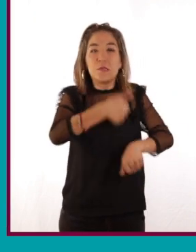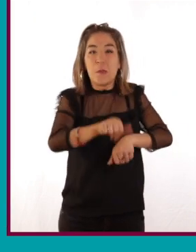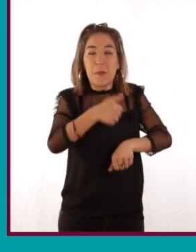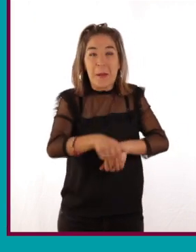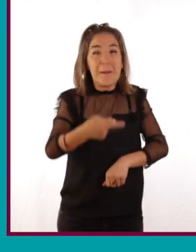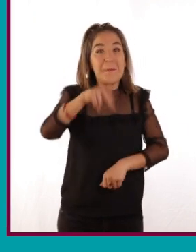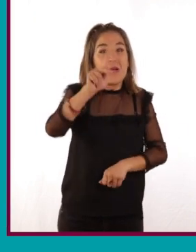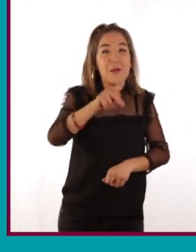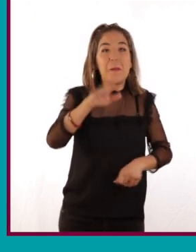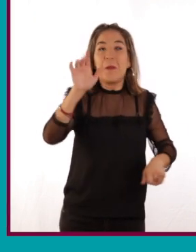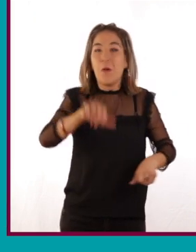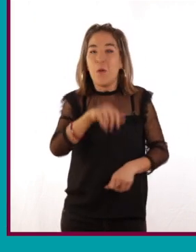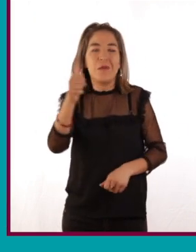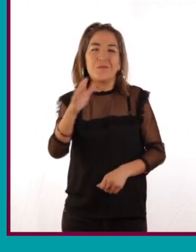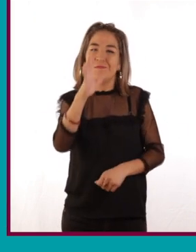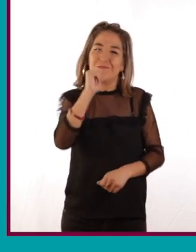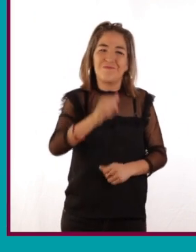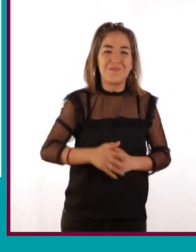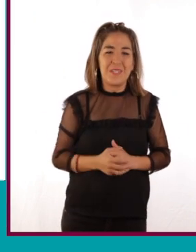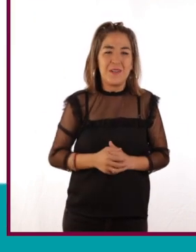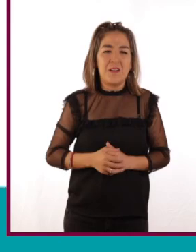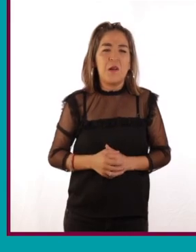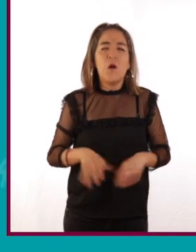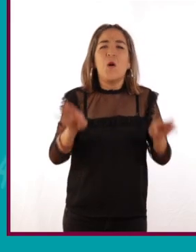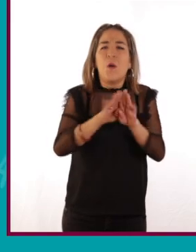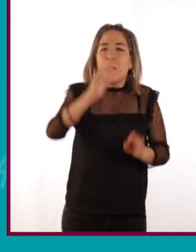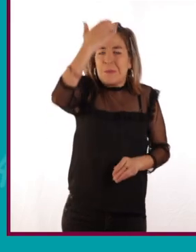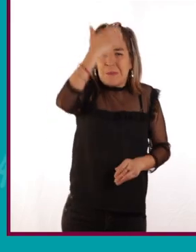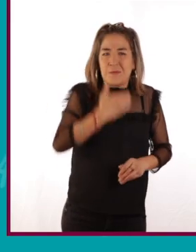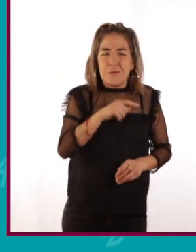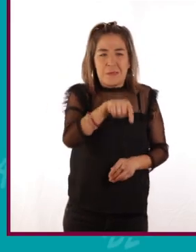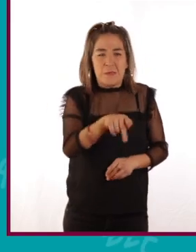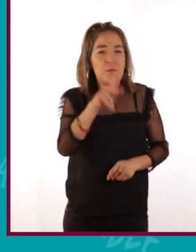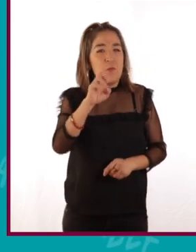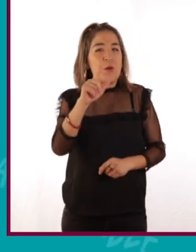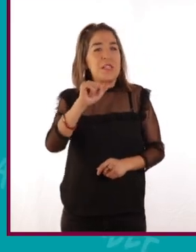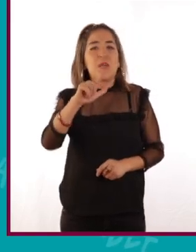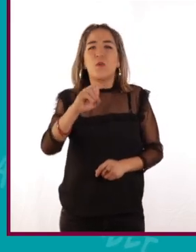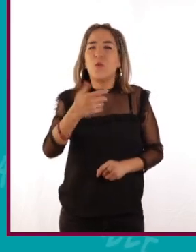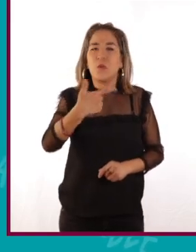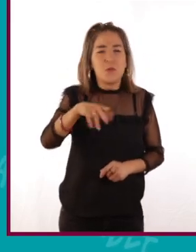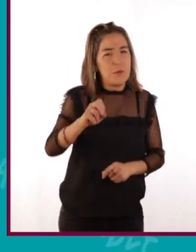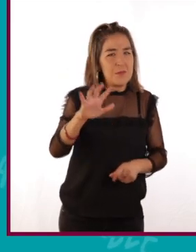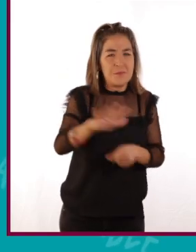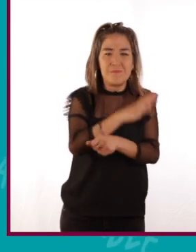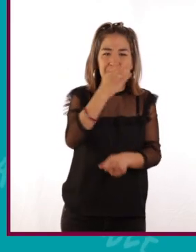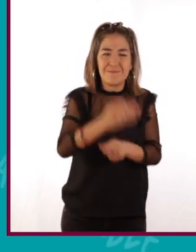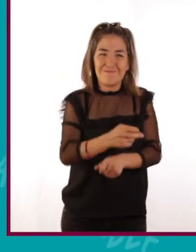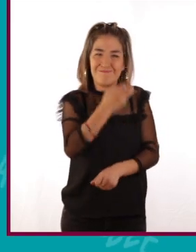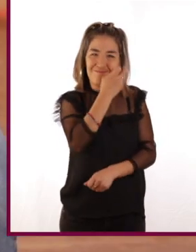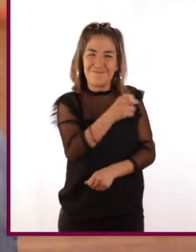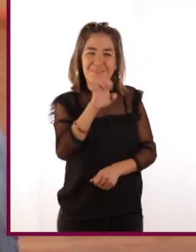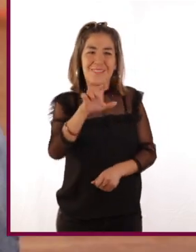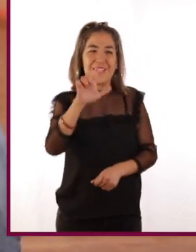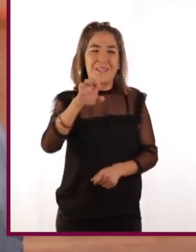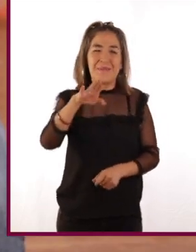con ese número de caras, pero no será regular. O sea que las caras no serán polígonos regulares.